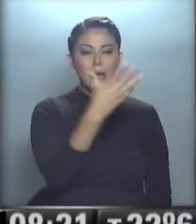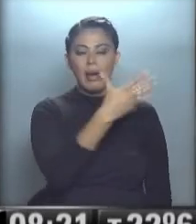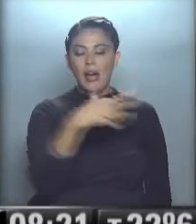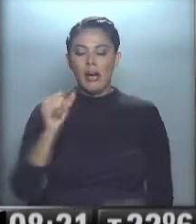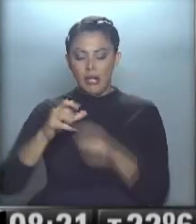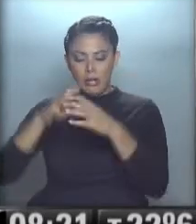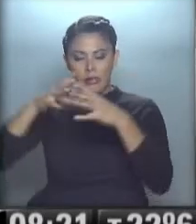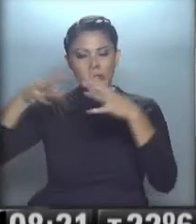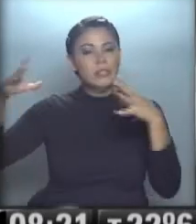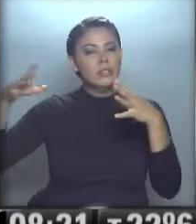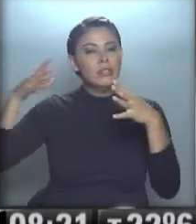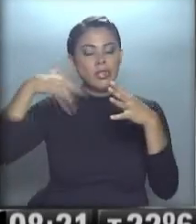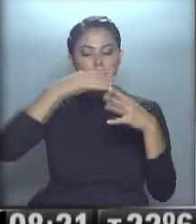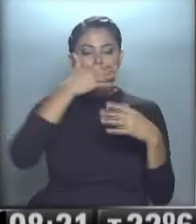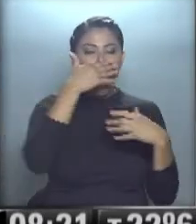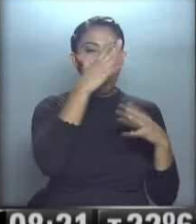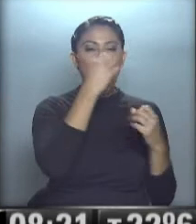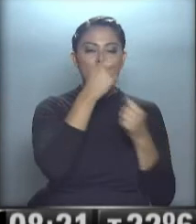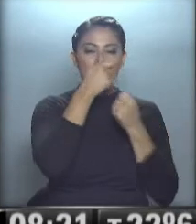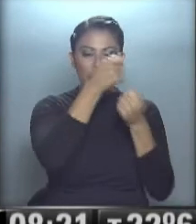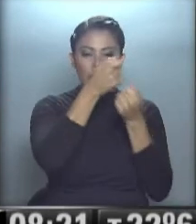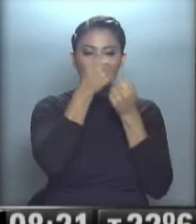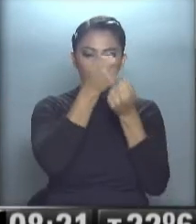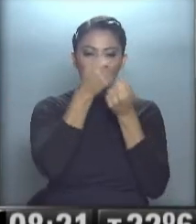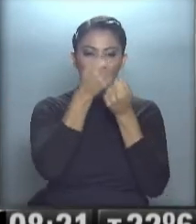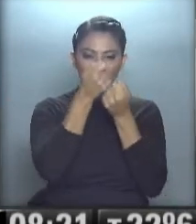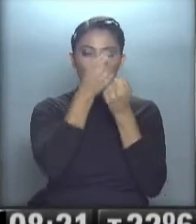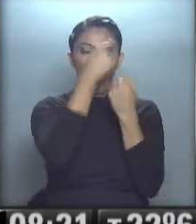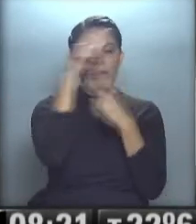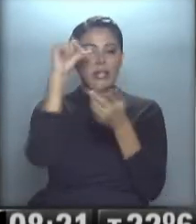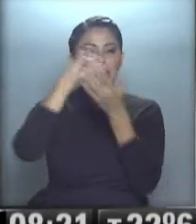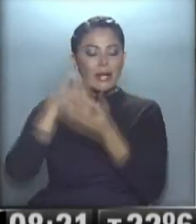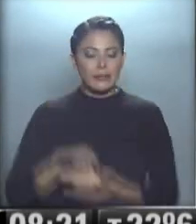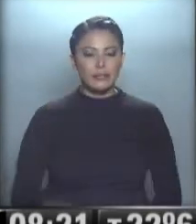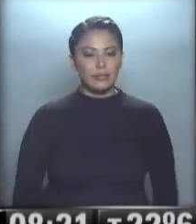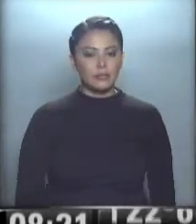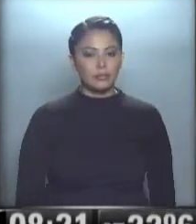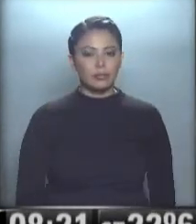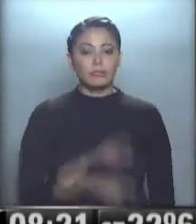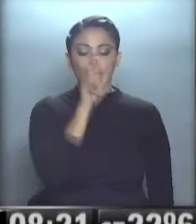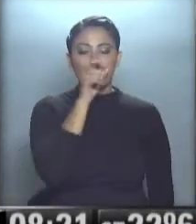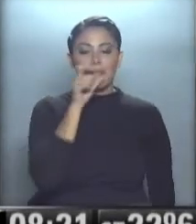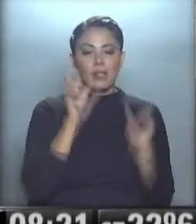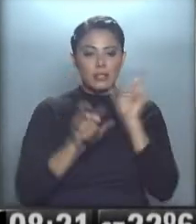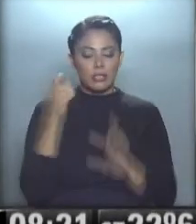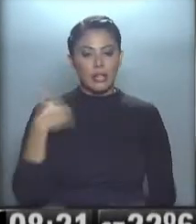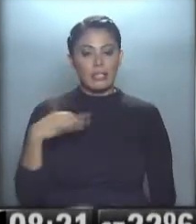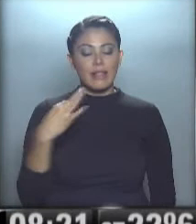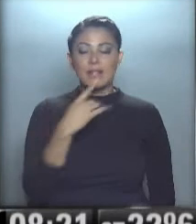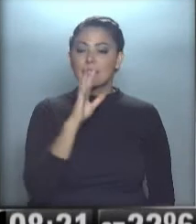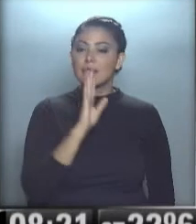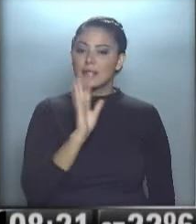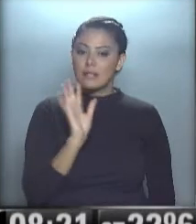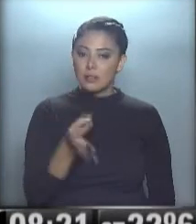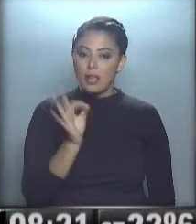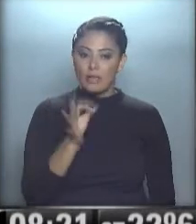mayor ejercicio de presión en los respectivos países. Los argentinos deben saber que